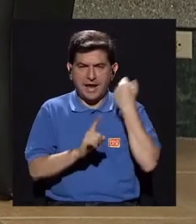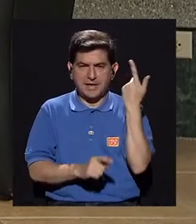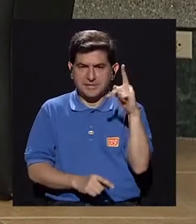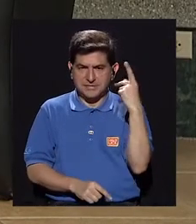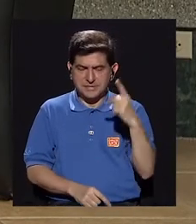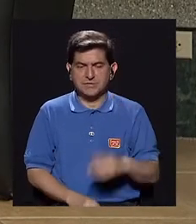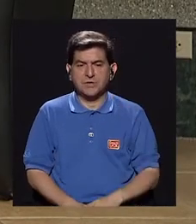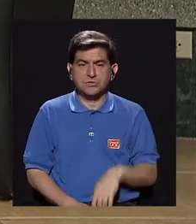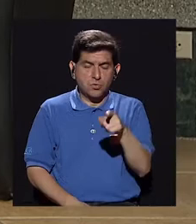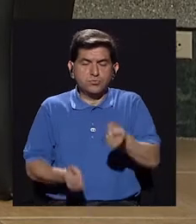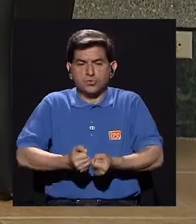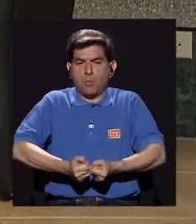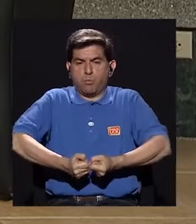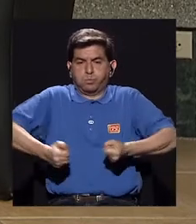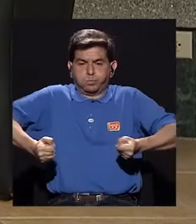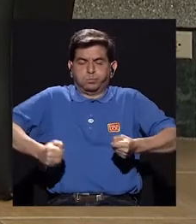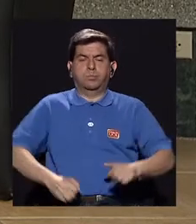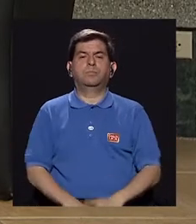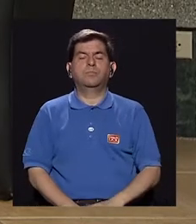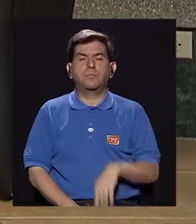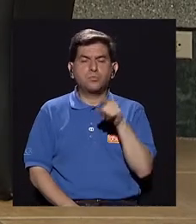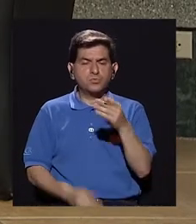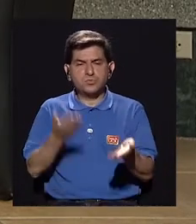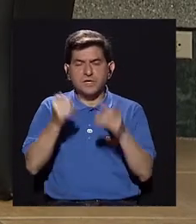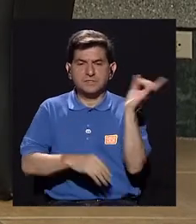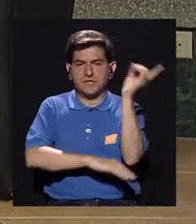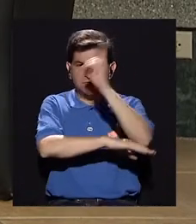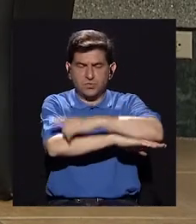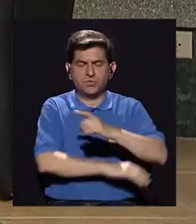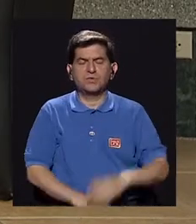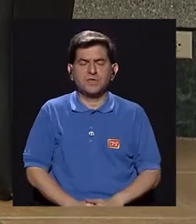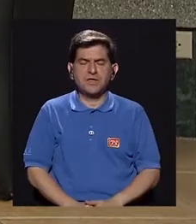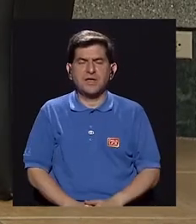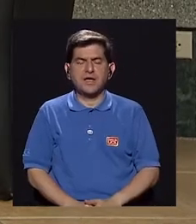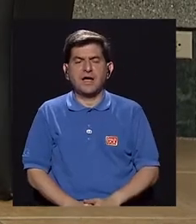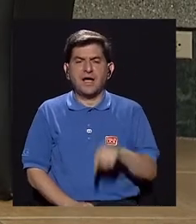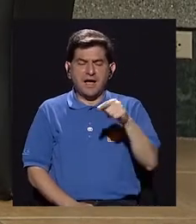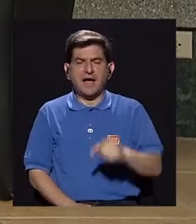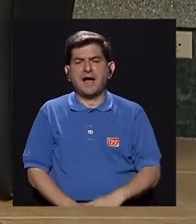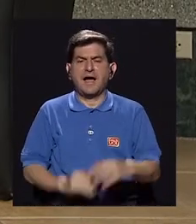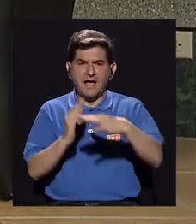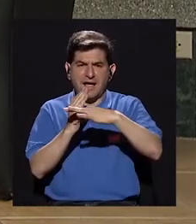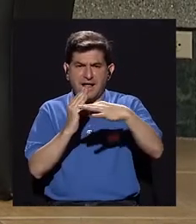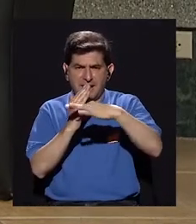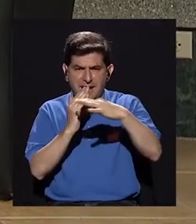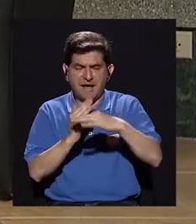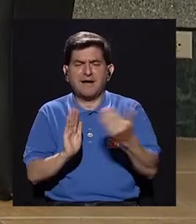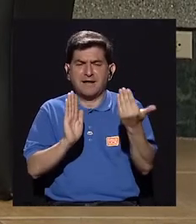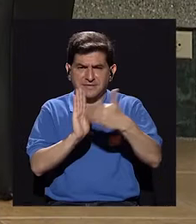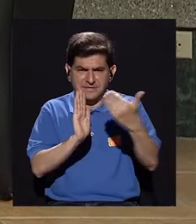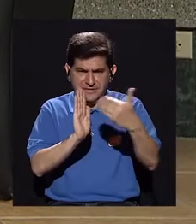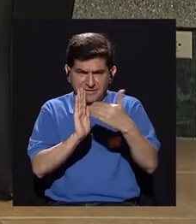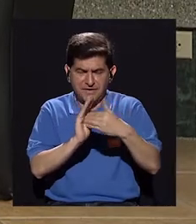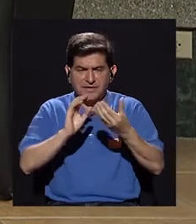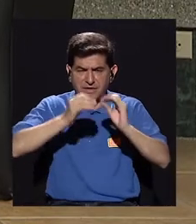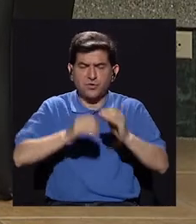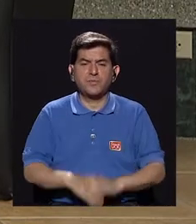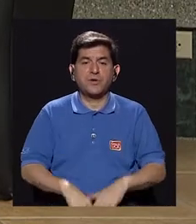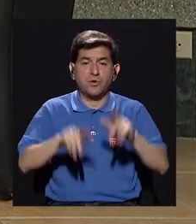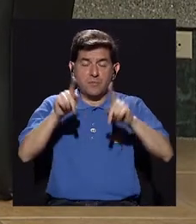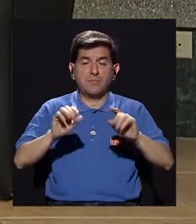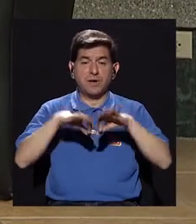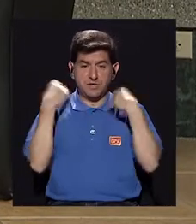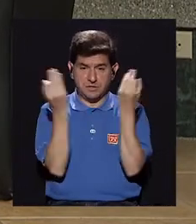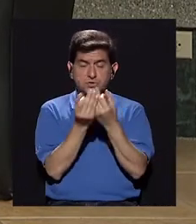tiene factores de riesgo, porque sube eso, porque le había salido un día el colesterol alterado, porque muchos de su familia